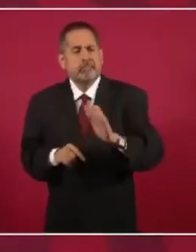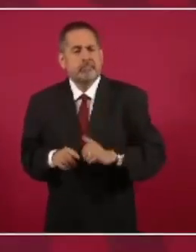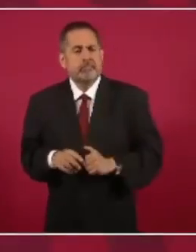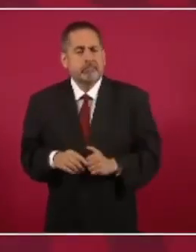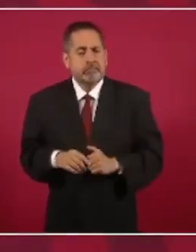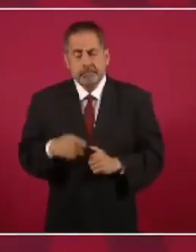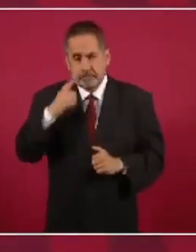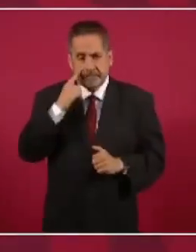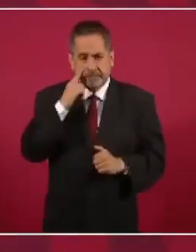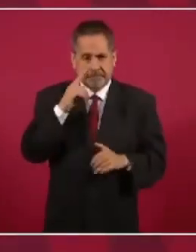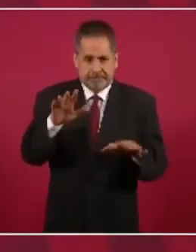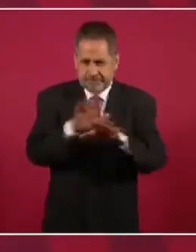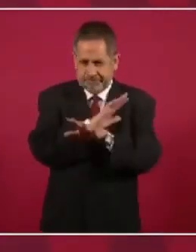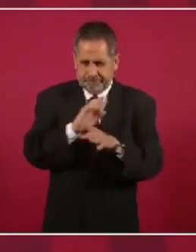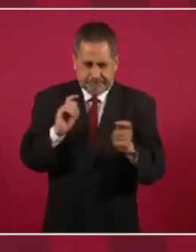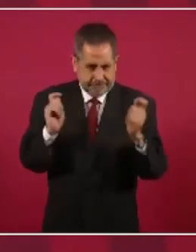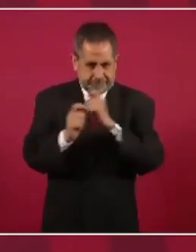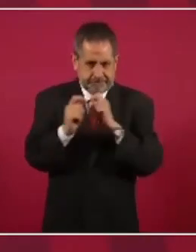fíjense el cambio